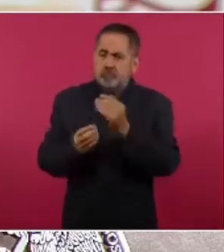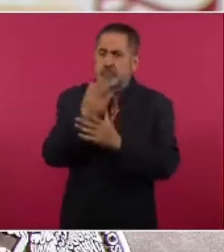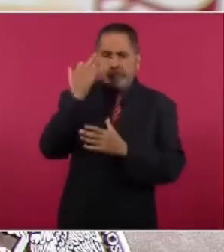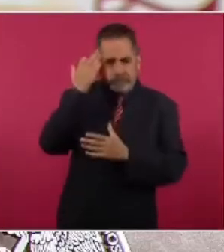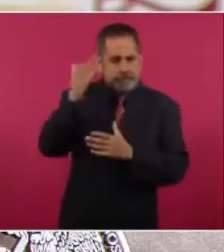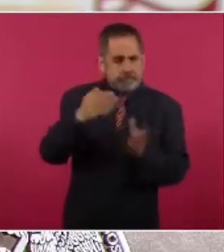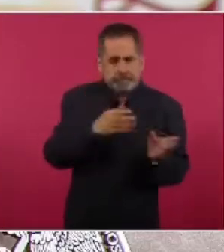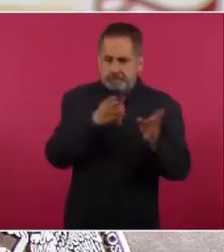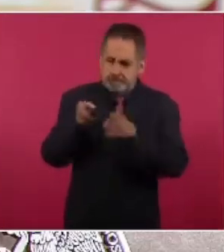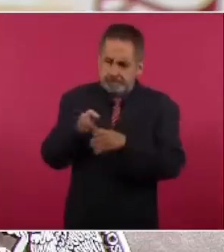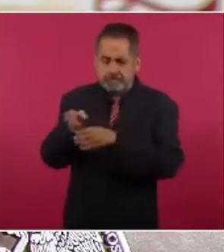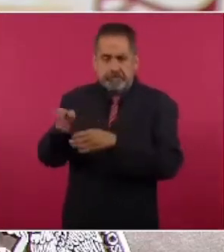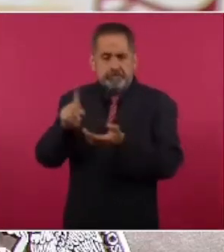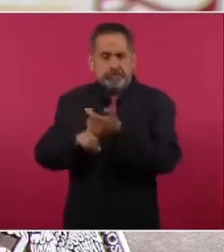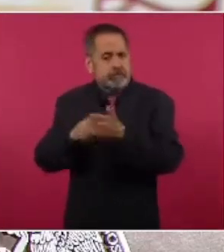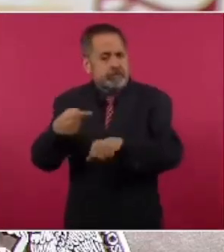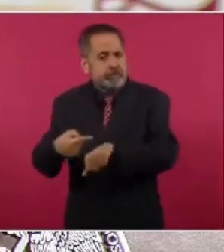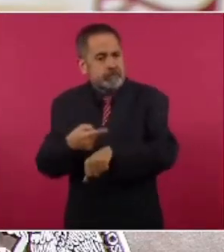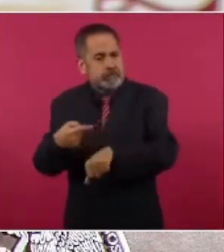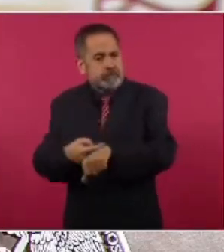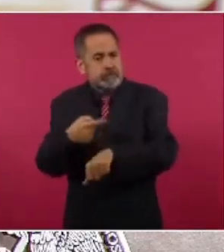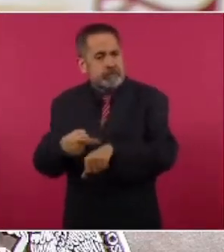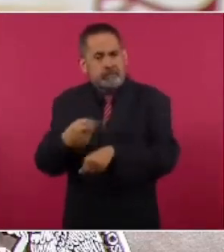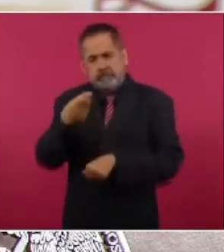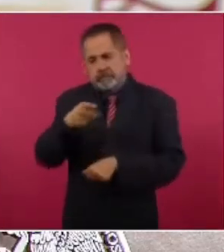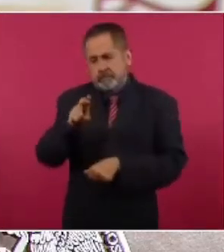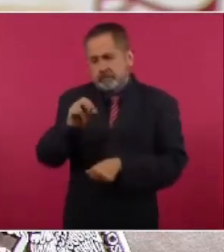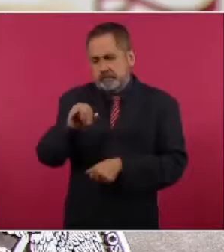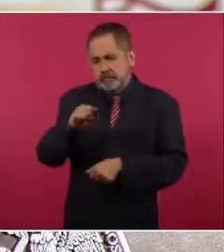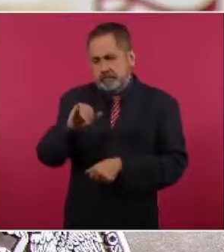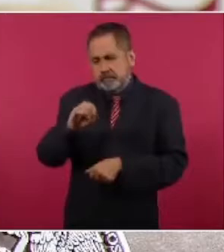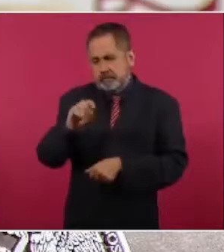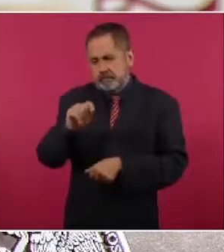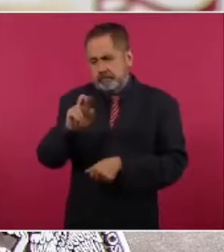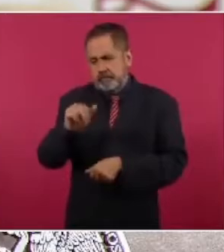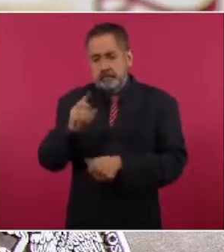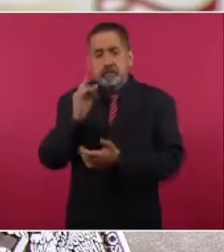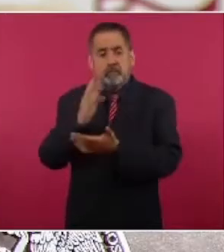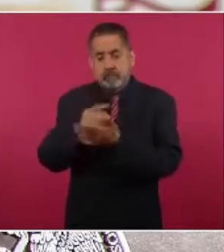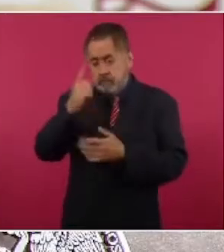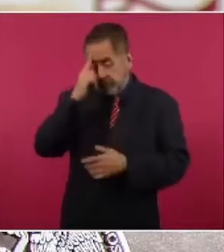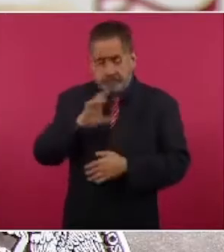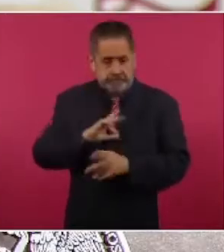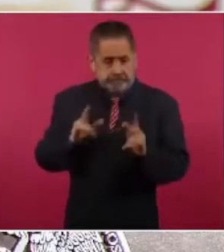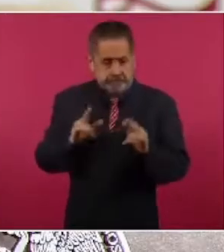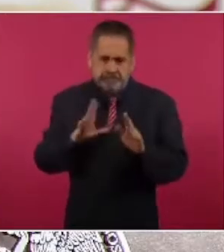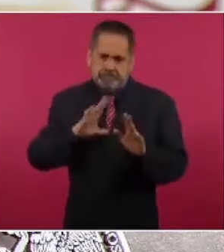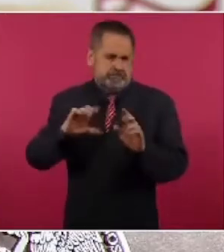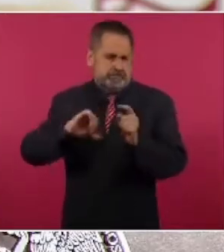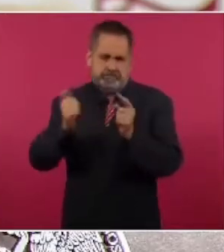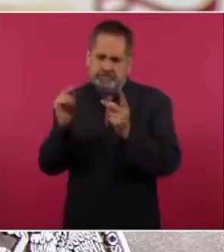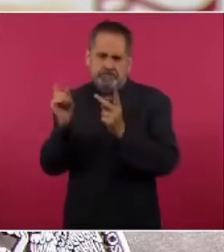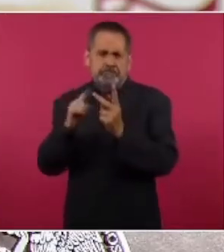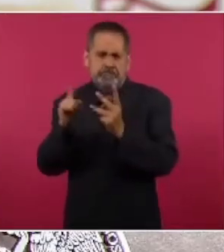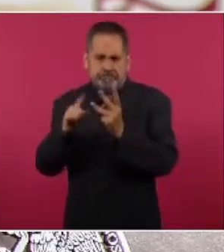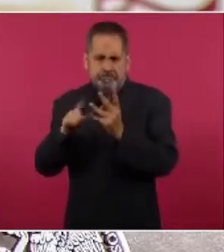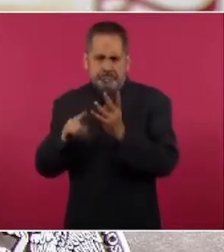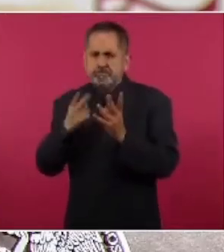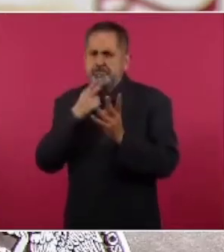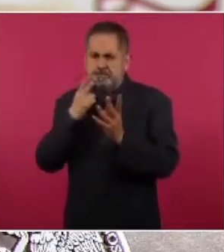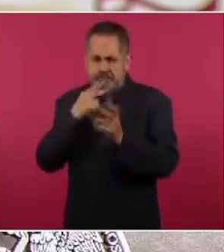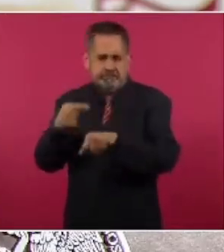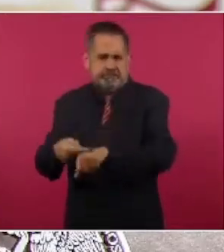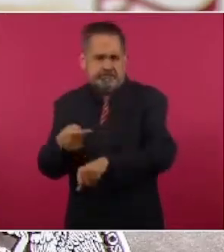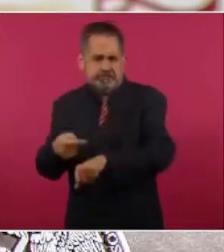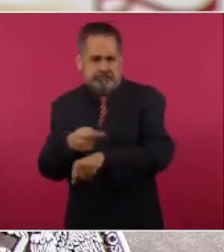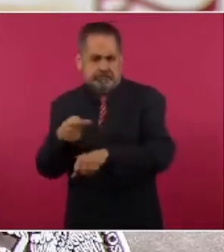etapa donde estas quimioterapias, que no solo son para el cáncer, para muchas enfermedades se usan esas quimioterapias,